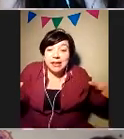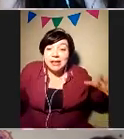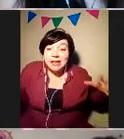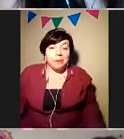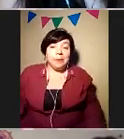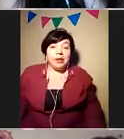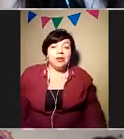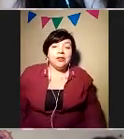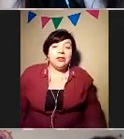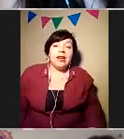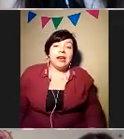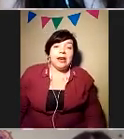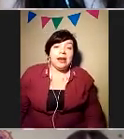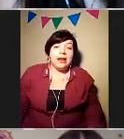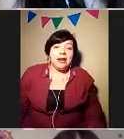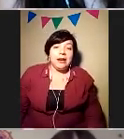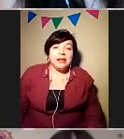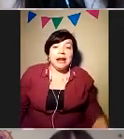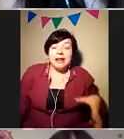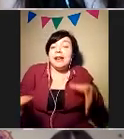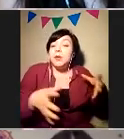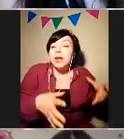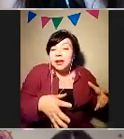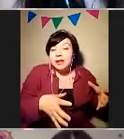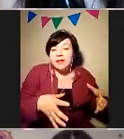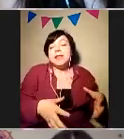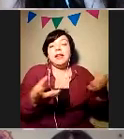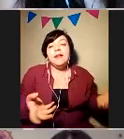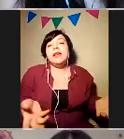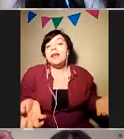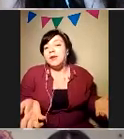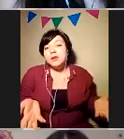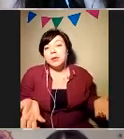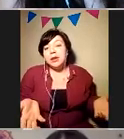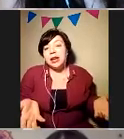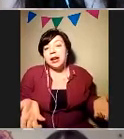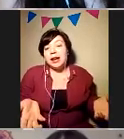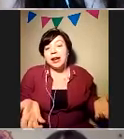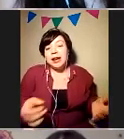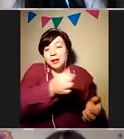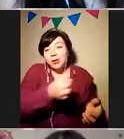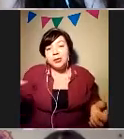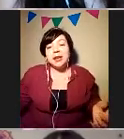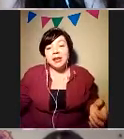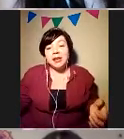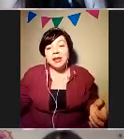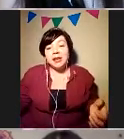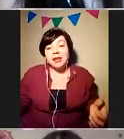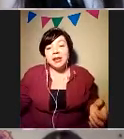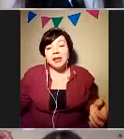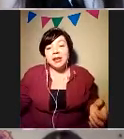que no combatan este bien, pero al generar una alternativa sí le van a quitar consumidores a esta economía